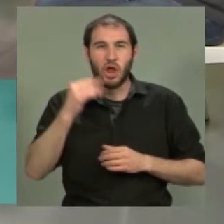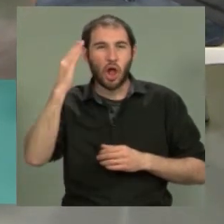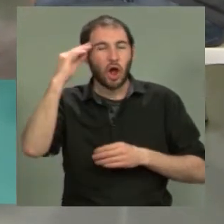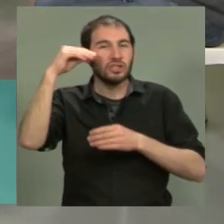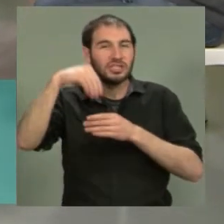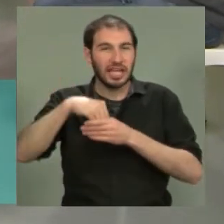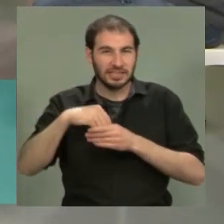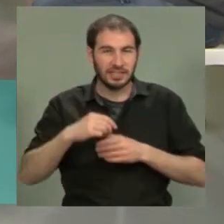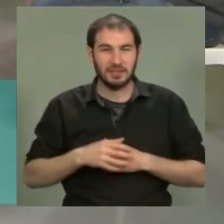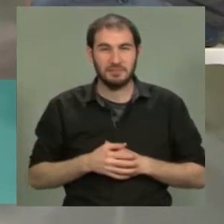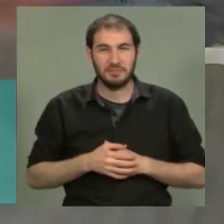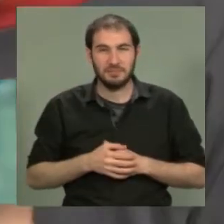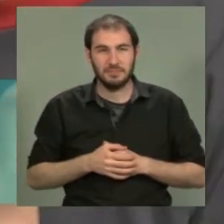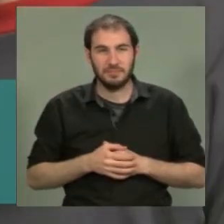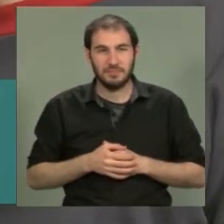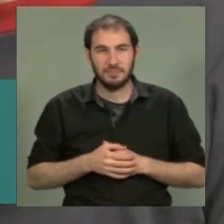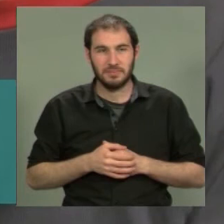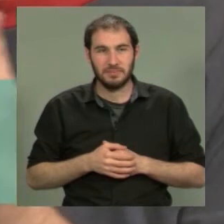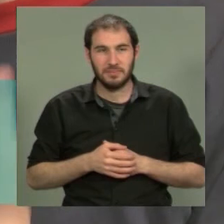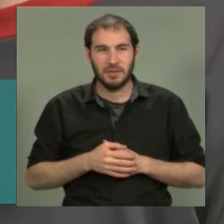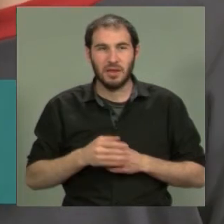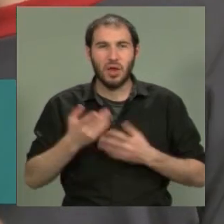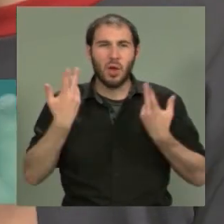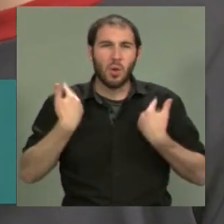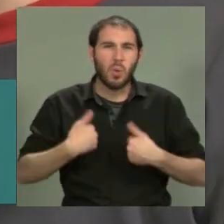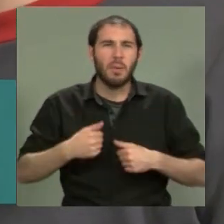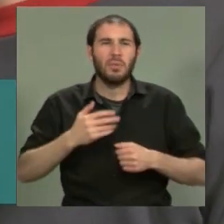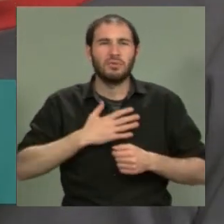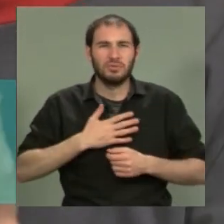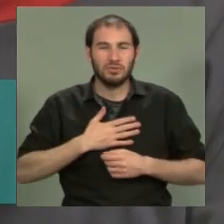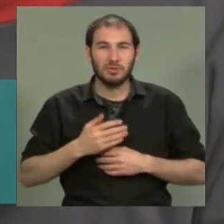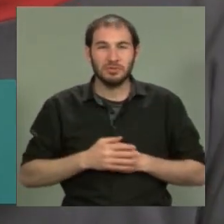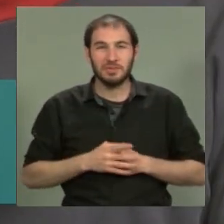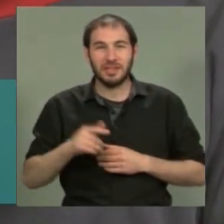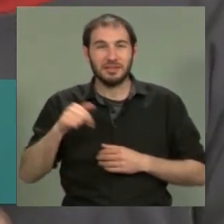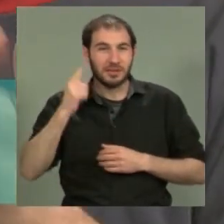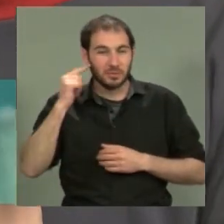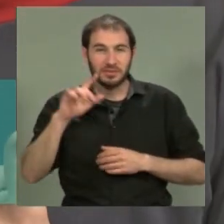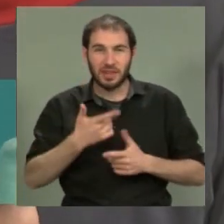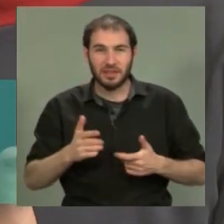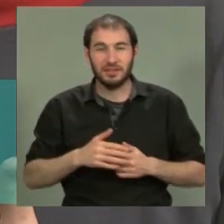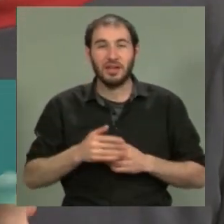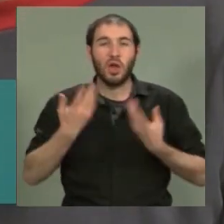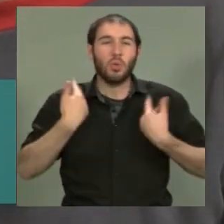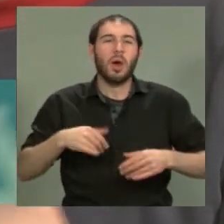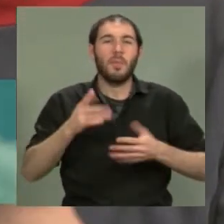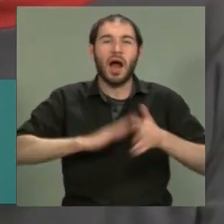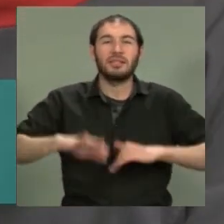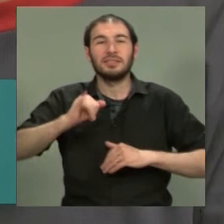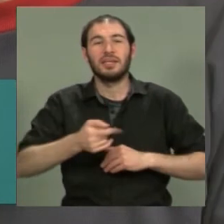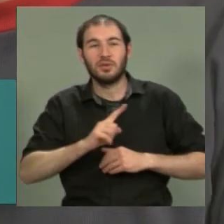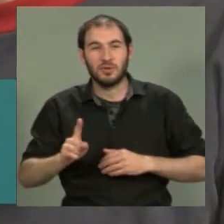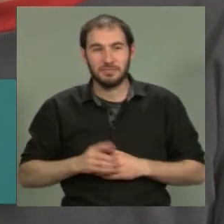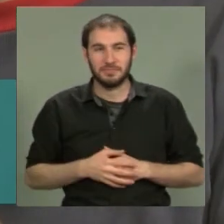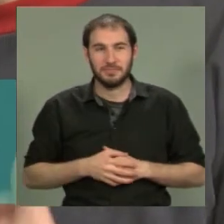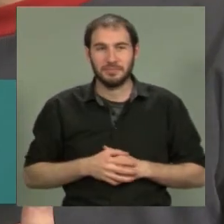conciencia de nuestro propio cuerpo, de lo que hacemos, de lo que no. Entonces, con mi conciencia y la de